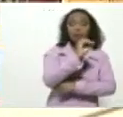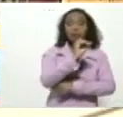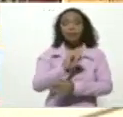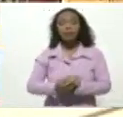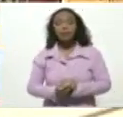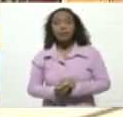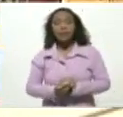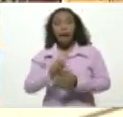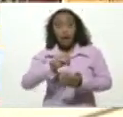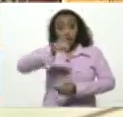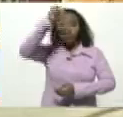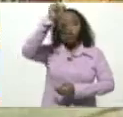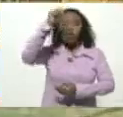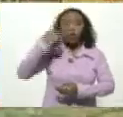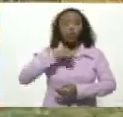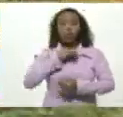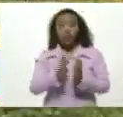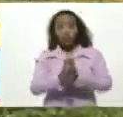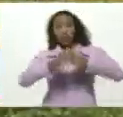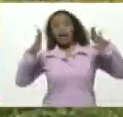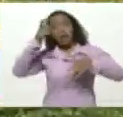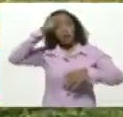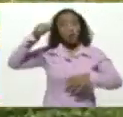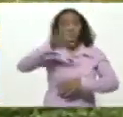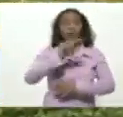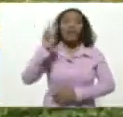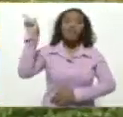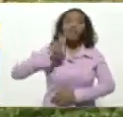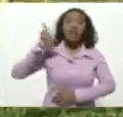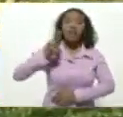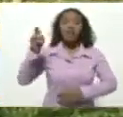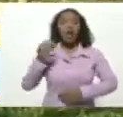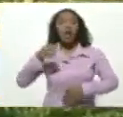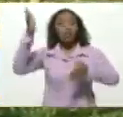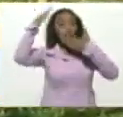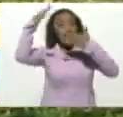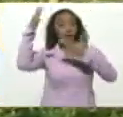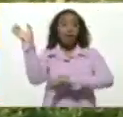que es el norte de nuestra gran ciudad, del Valle de los Indios Caracas,